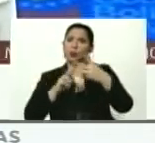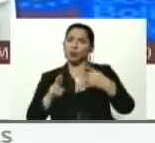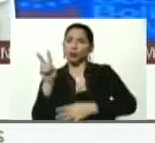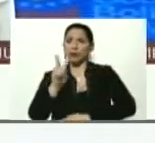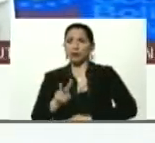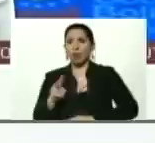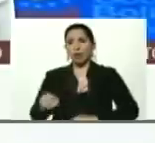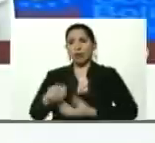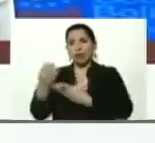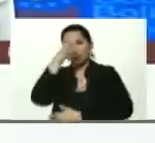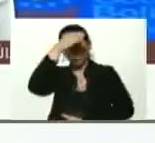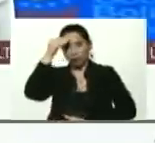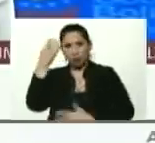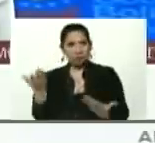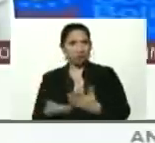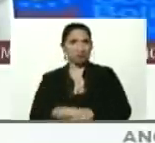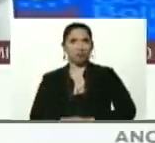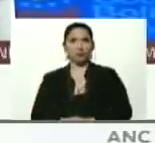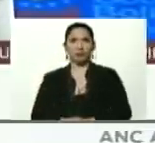Donald Trump.